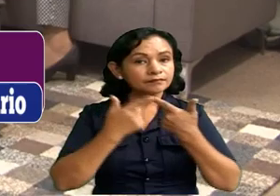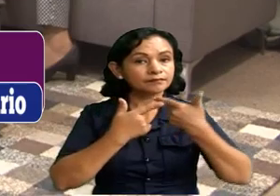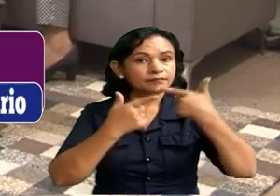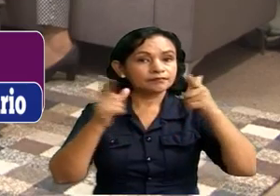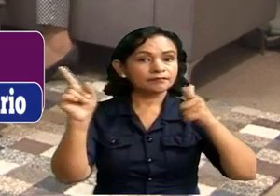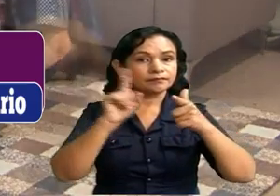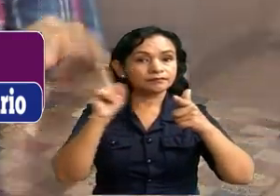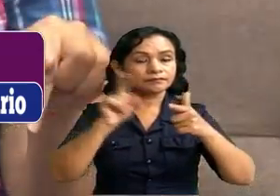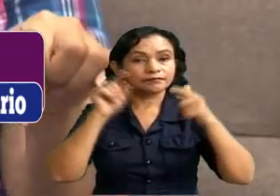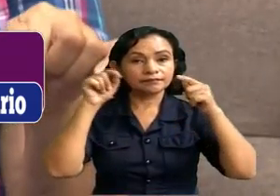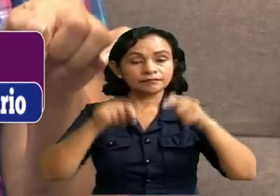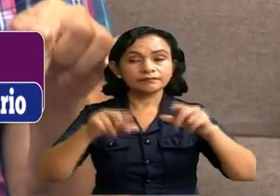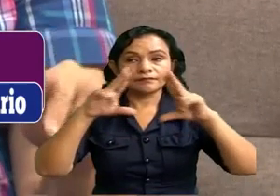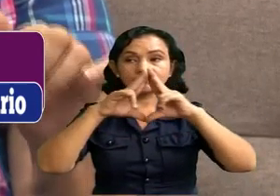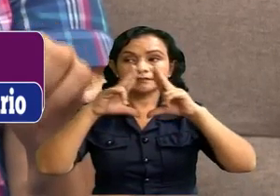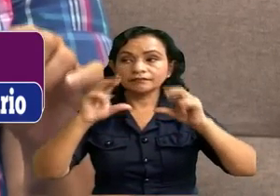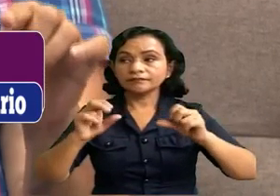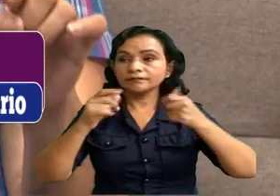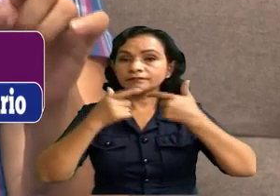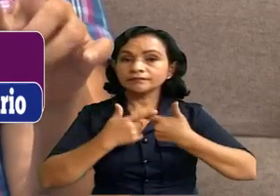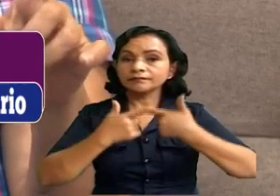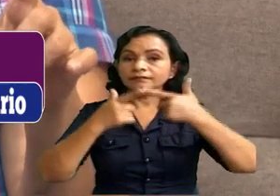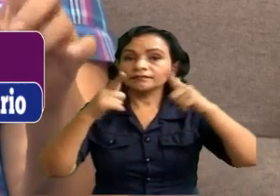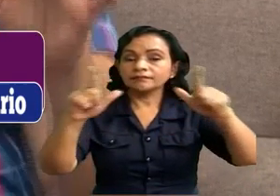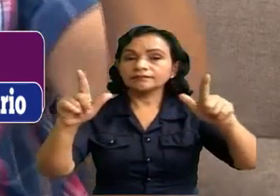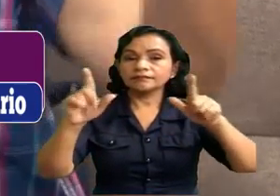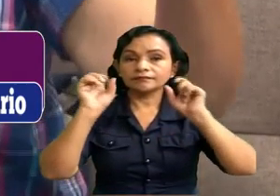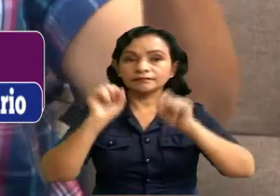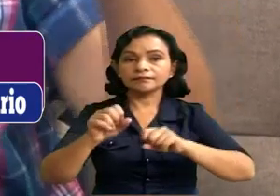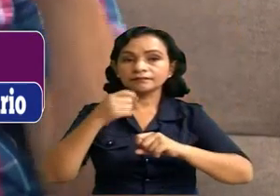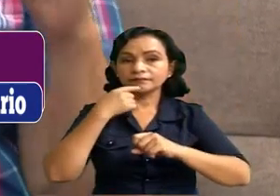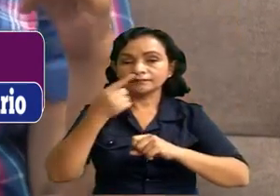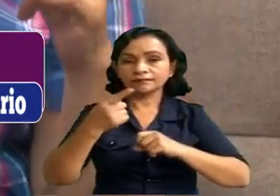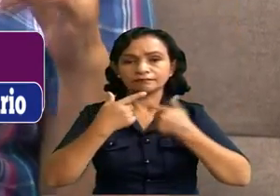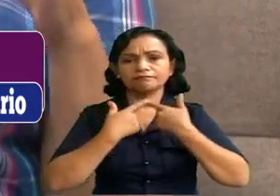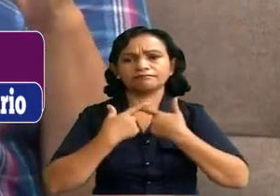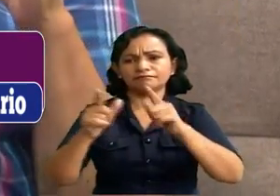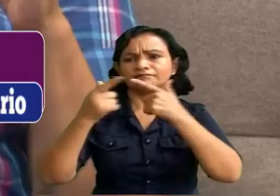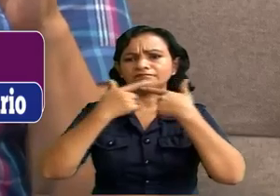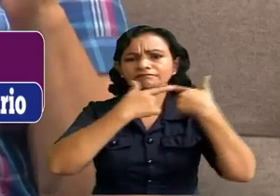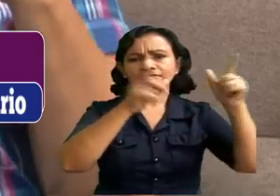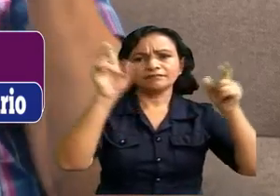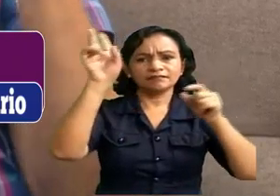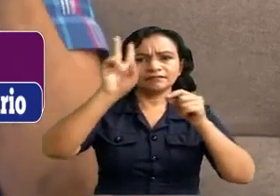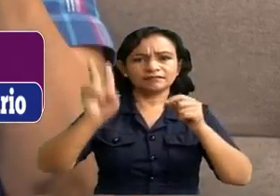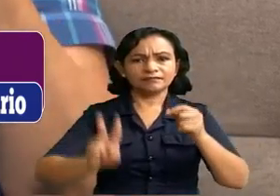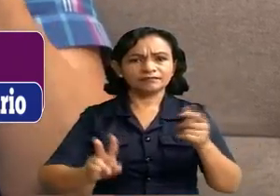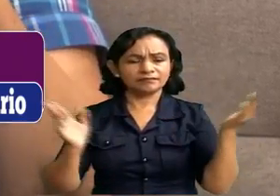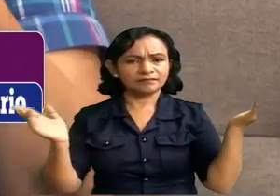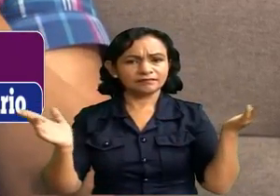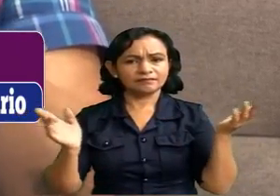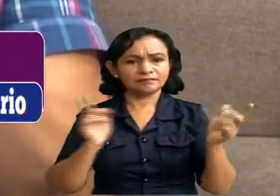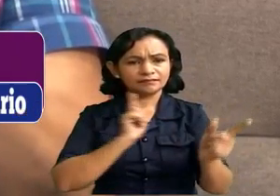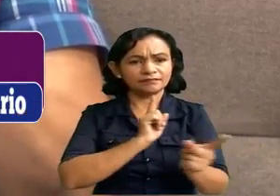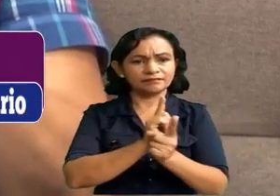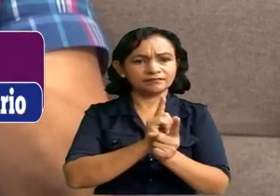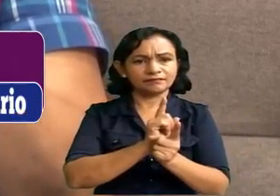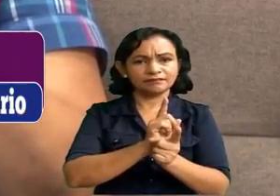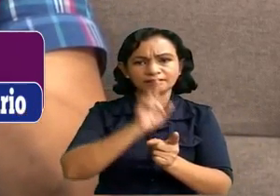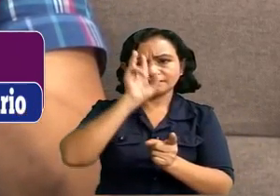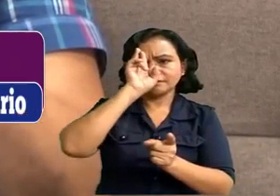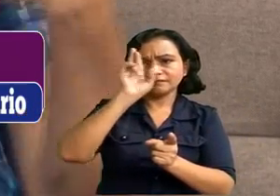no, en este país hay libertad de expresión y yo diría libertinaje, igual que en Venezuela. Vos te encontrás que irrespetan a